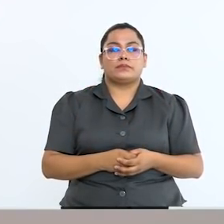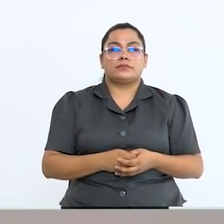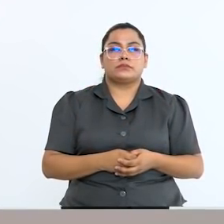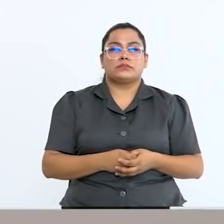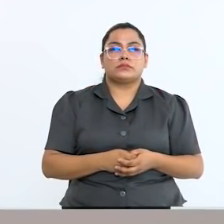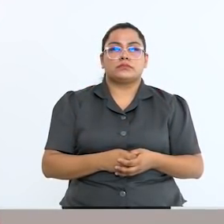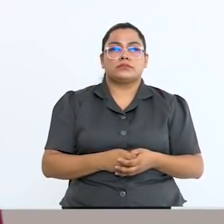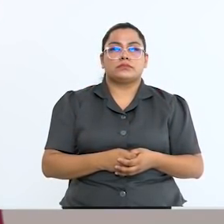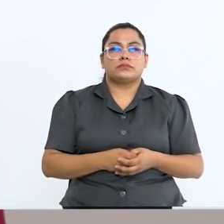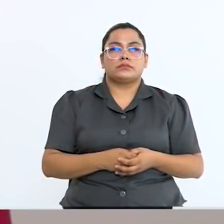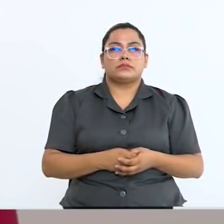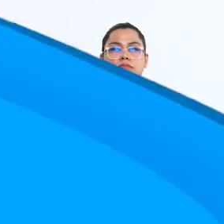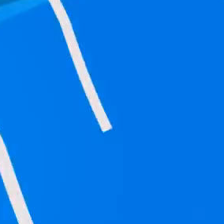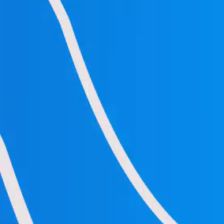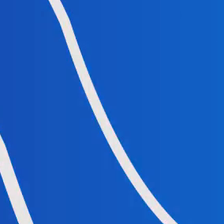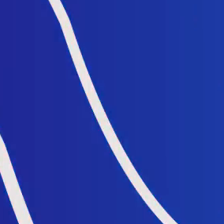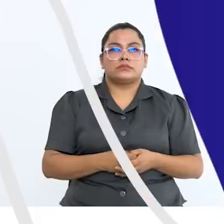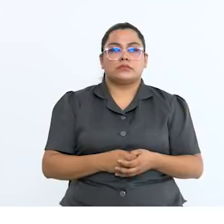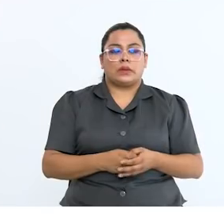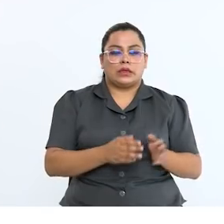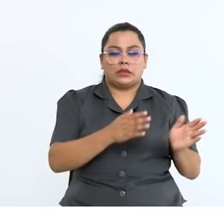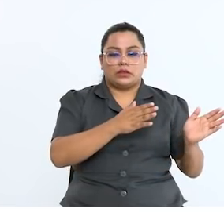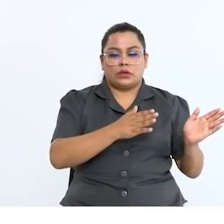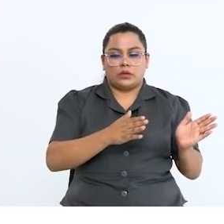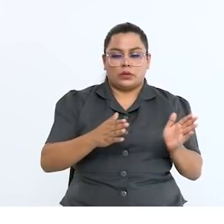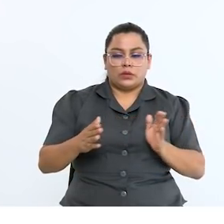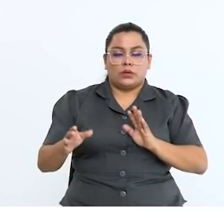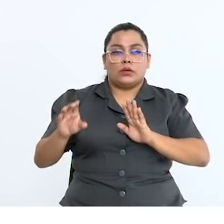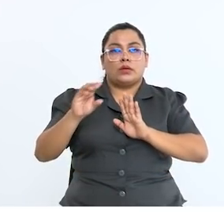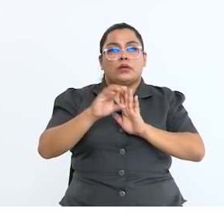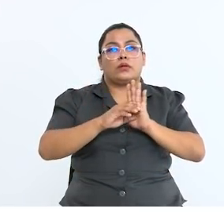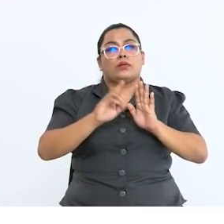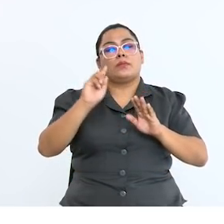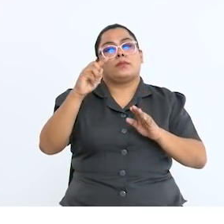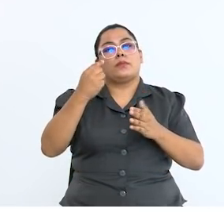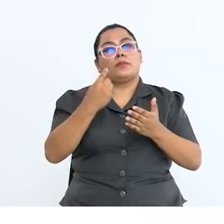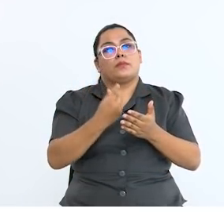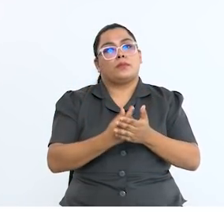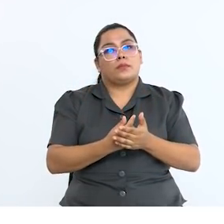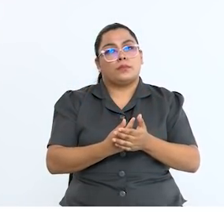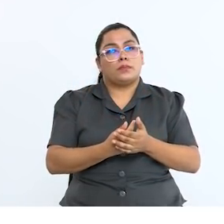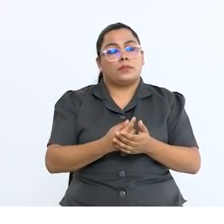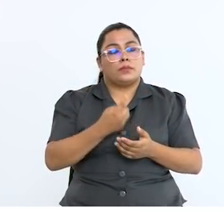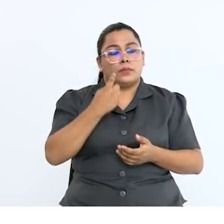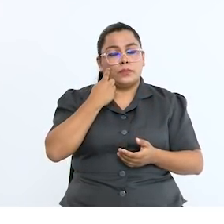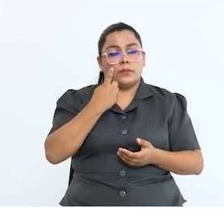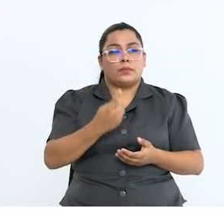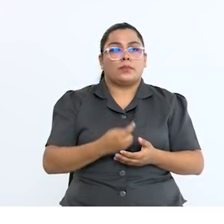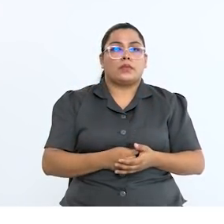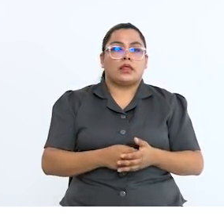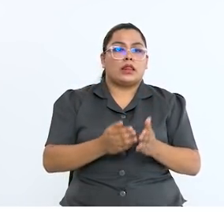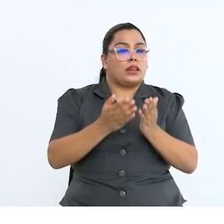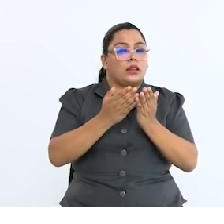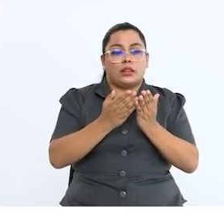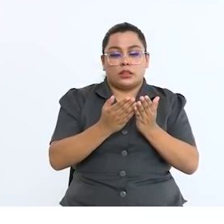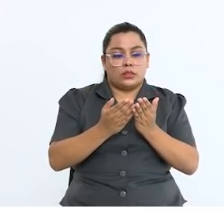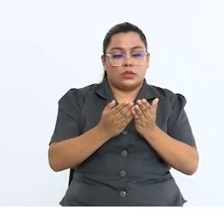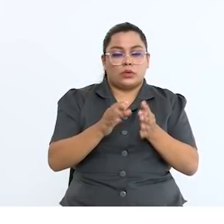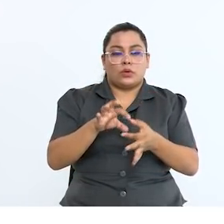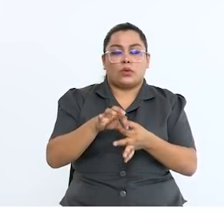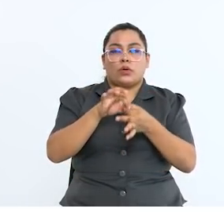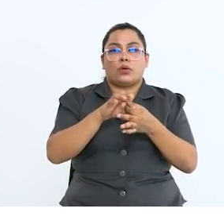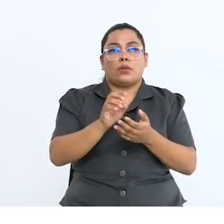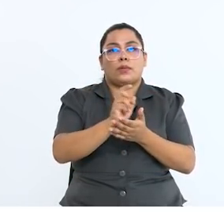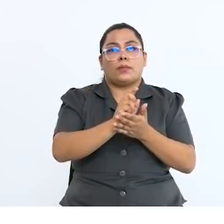bloques. Conozcámoslos. En la organización curricular de primer grado tenemos los siguientes bloques: